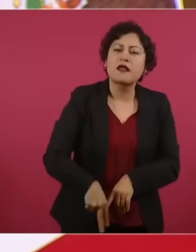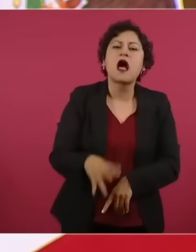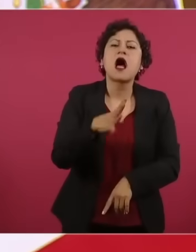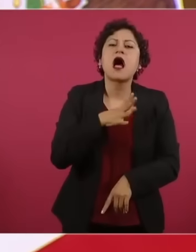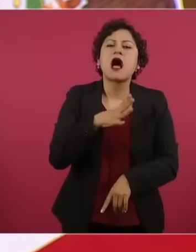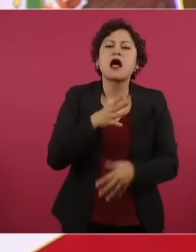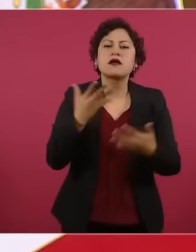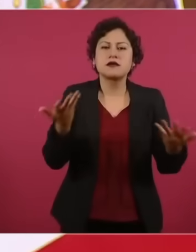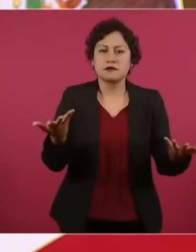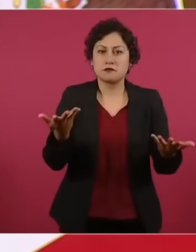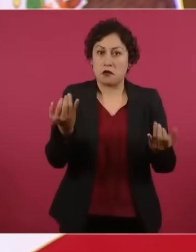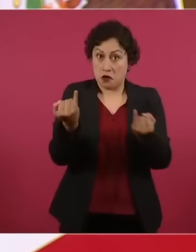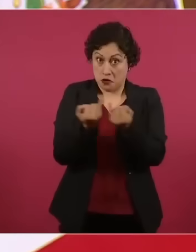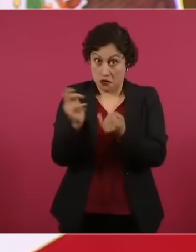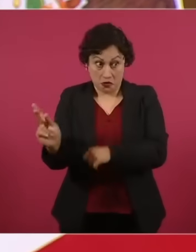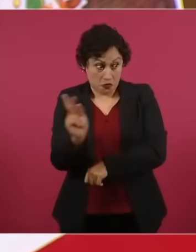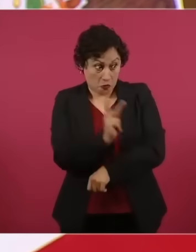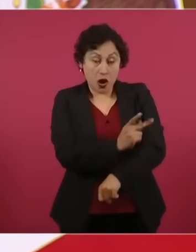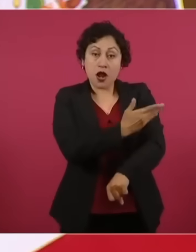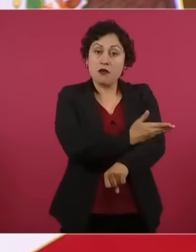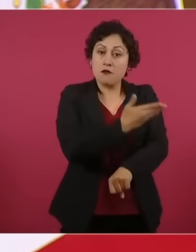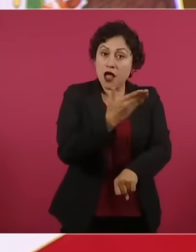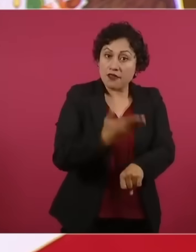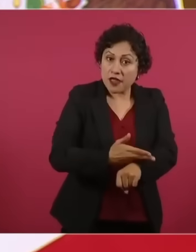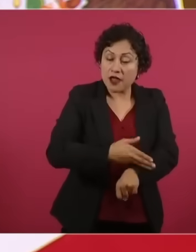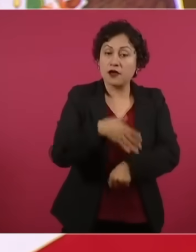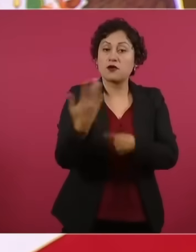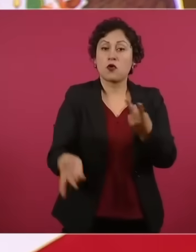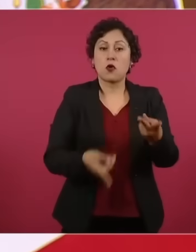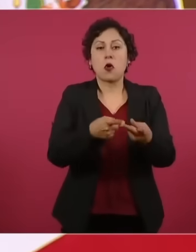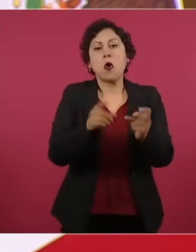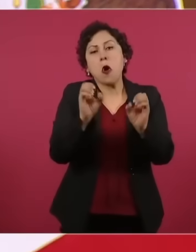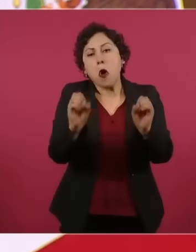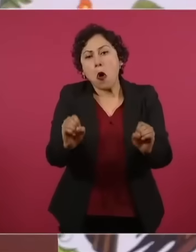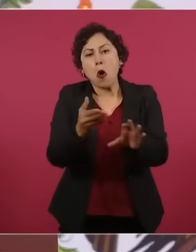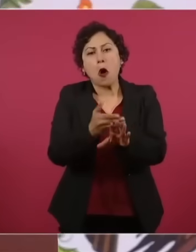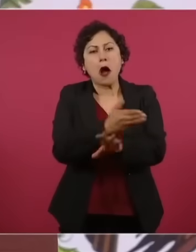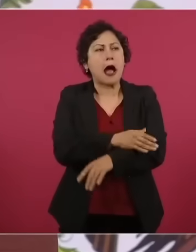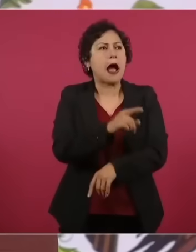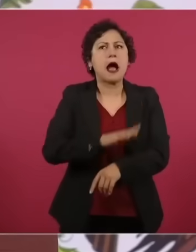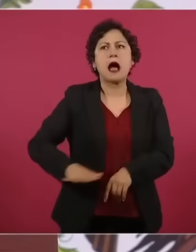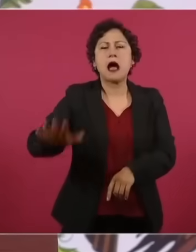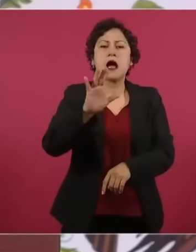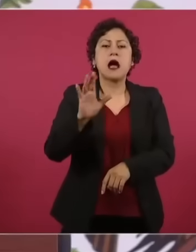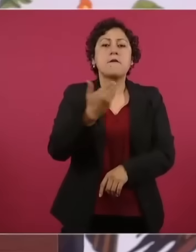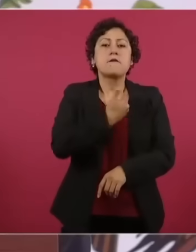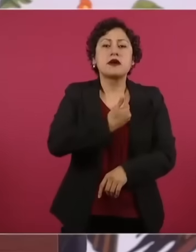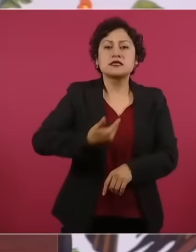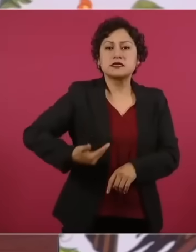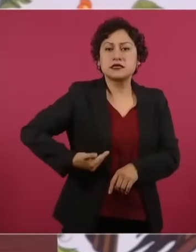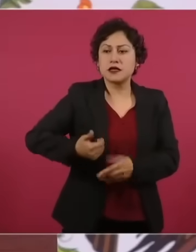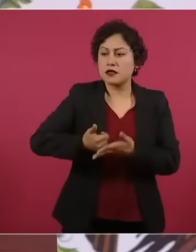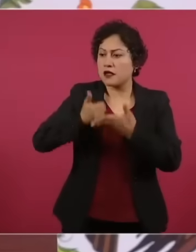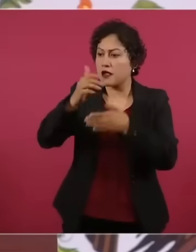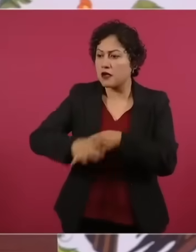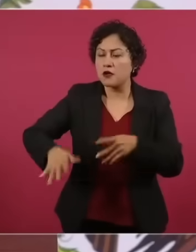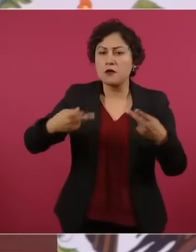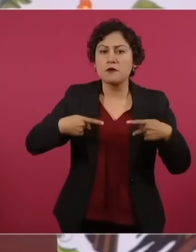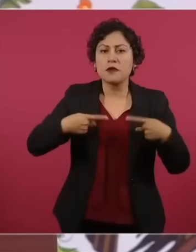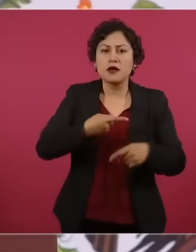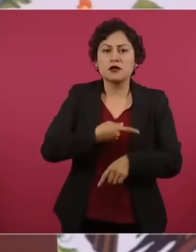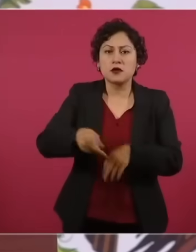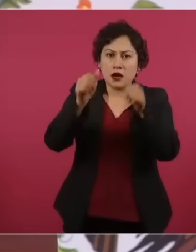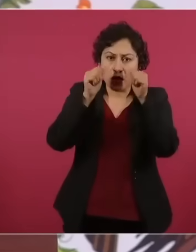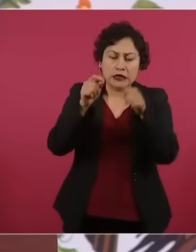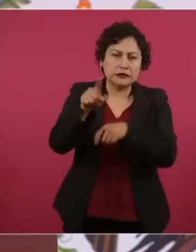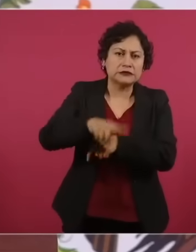presidentes han profesado tanto amor al pueblo pobre como el general Lázaro Cárdenas del